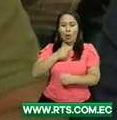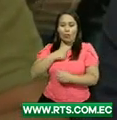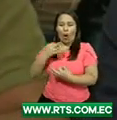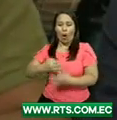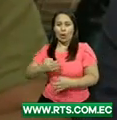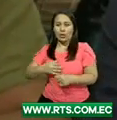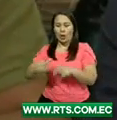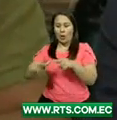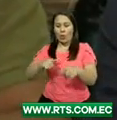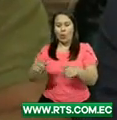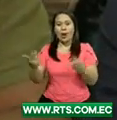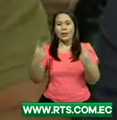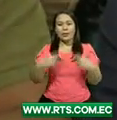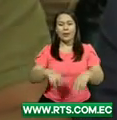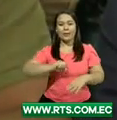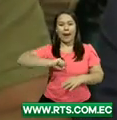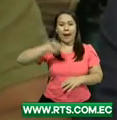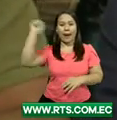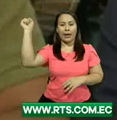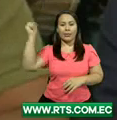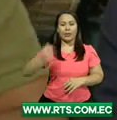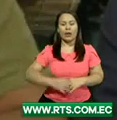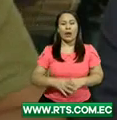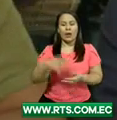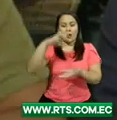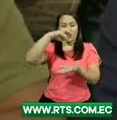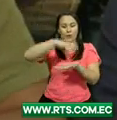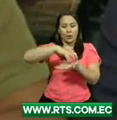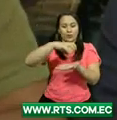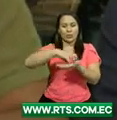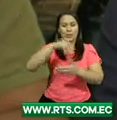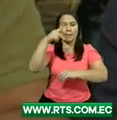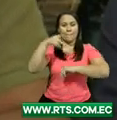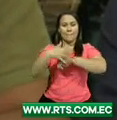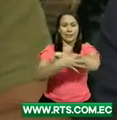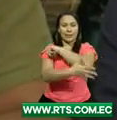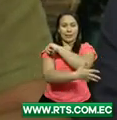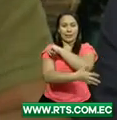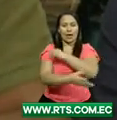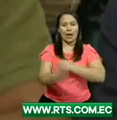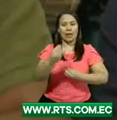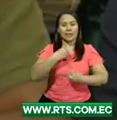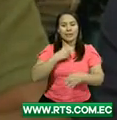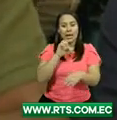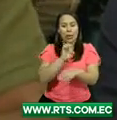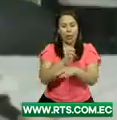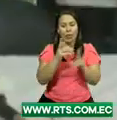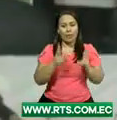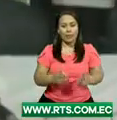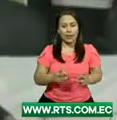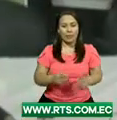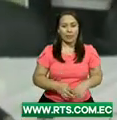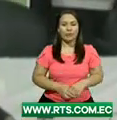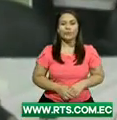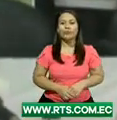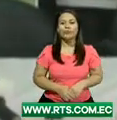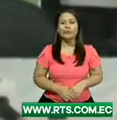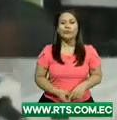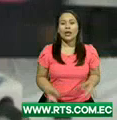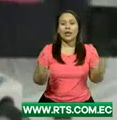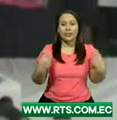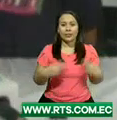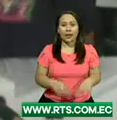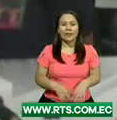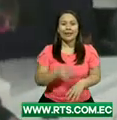sino es un triunfo de la provincia de pastaza y del ecuador mismo sin embargo a criterio